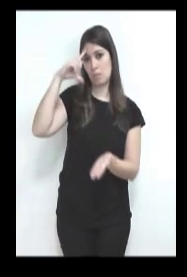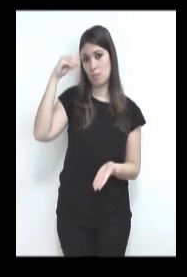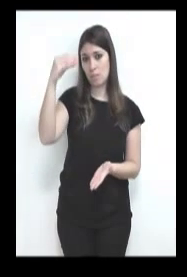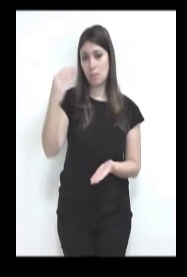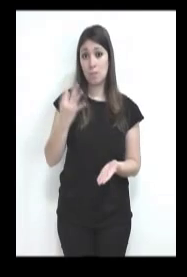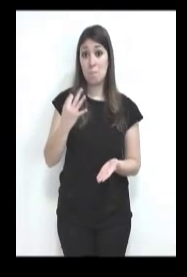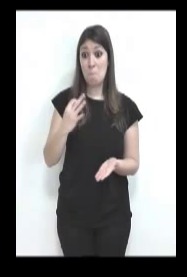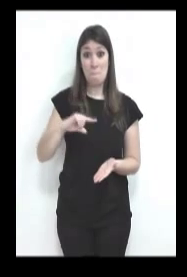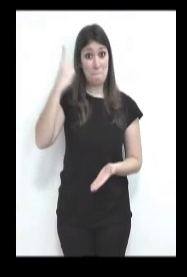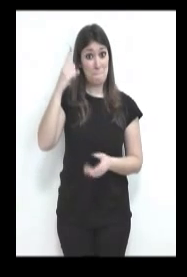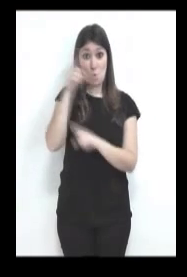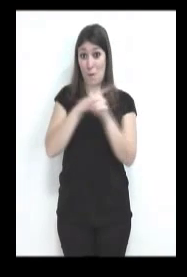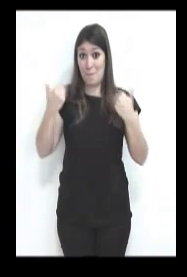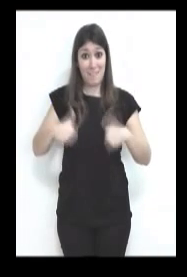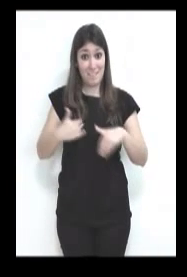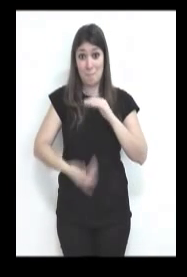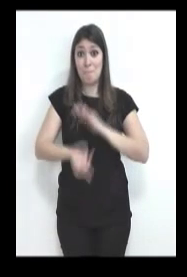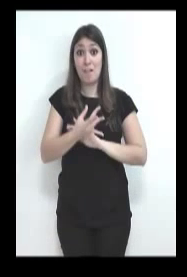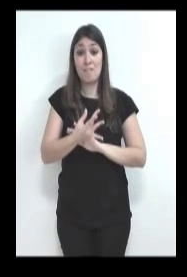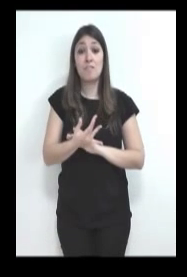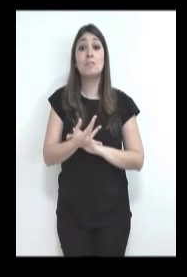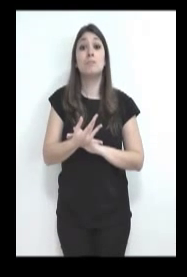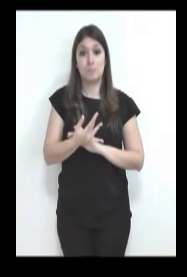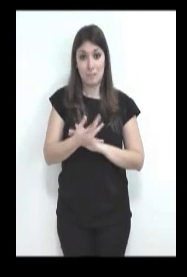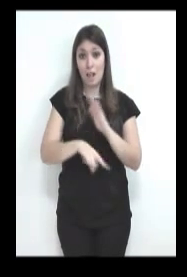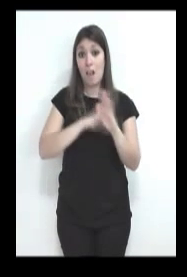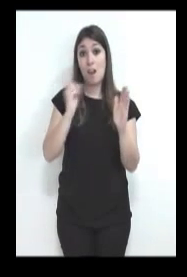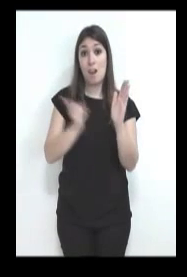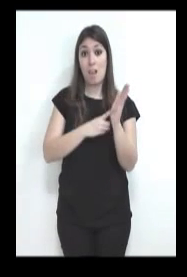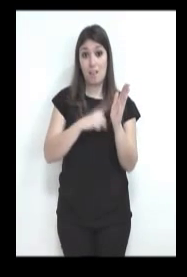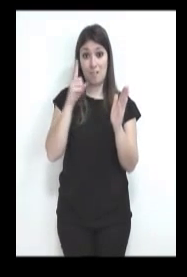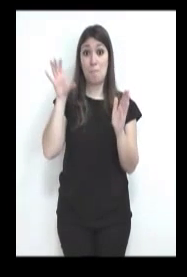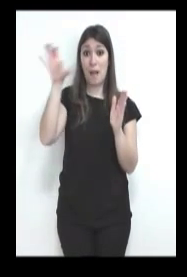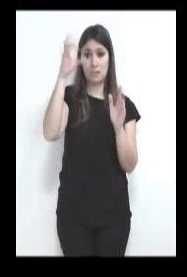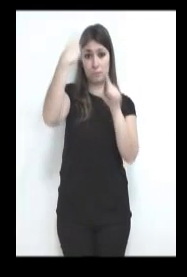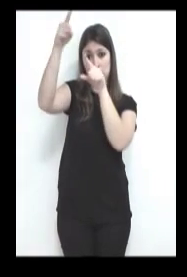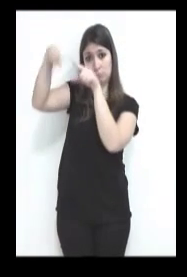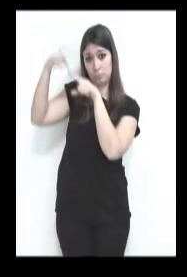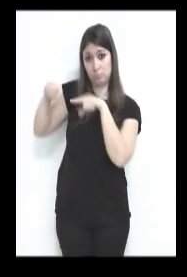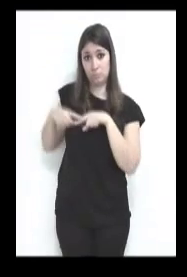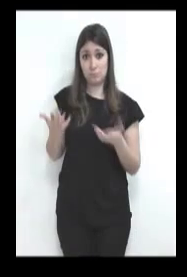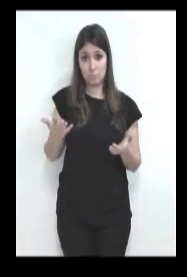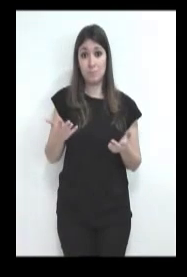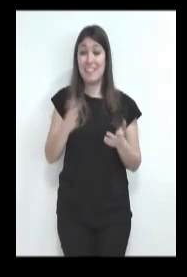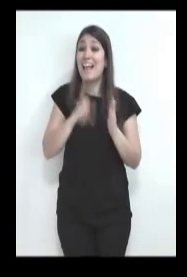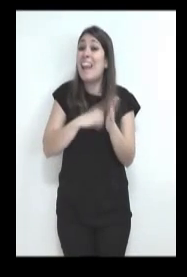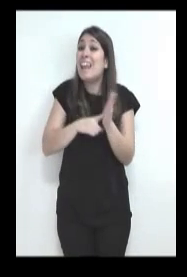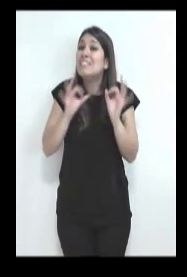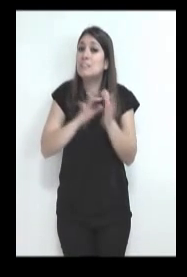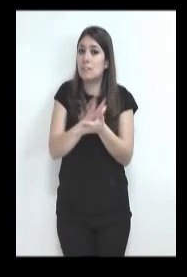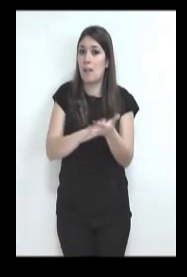la primera dificultad que ha tenido es que la legislación es distinta en distintos países. La legislación con respecto